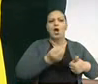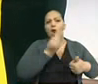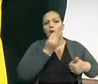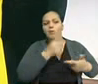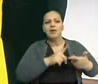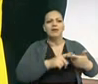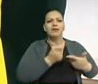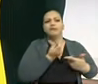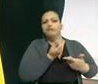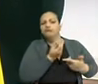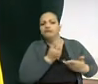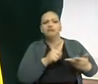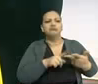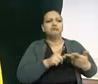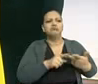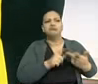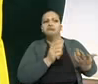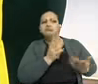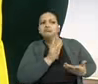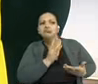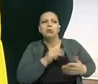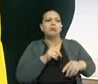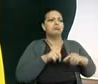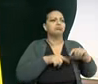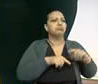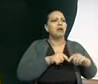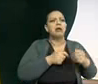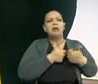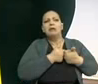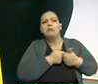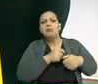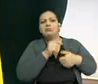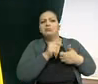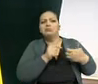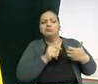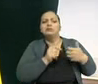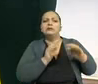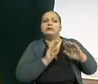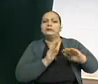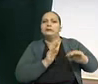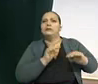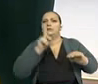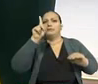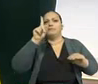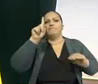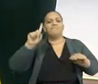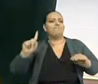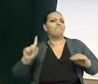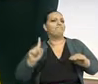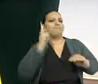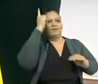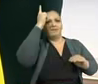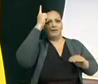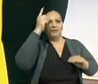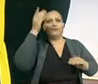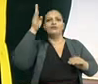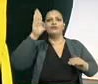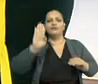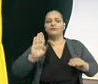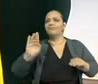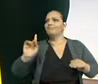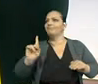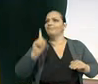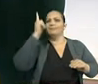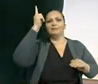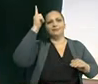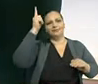añadidura. Así es, ¿no? Sí, vendrá automáticamente. Los chulqueros, las culebras que escuchan. Ahí es complicado. Están protegiendo.